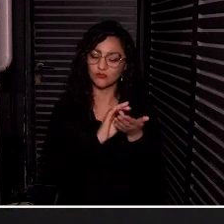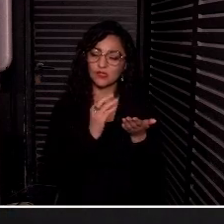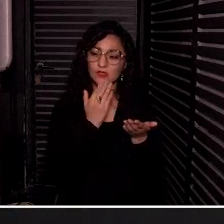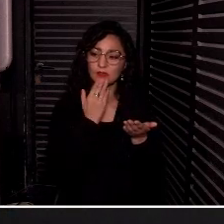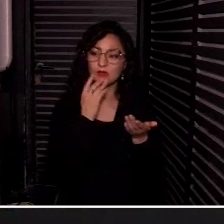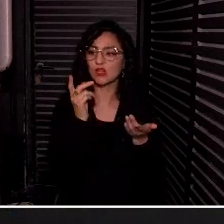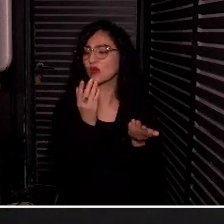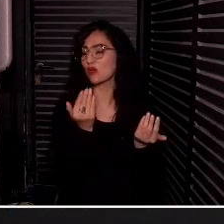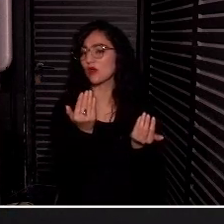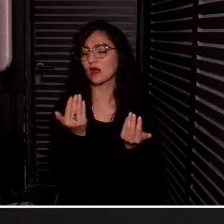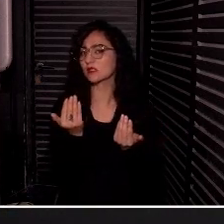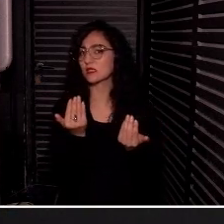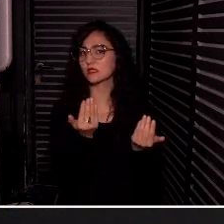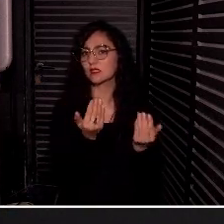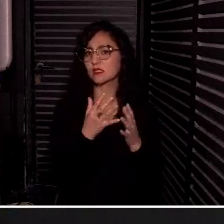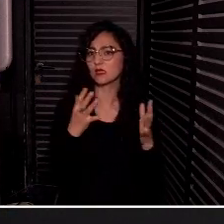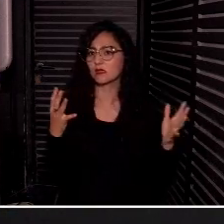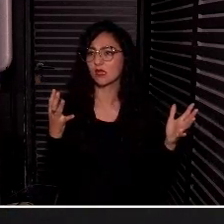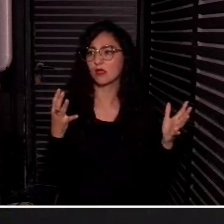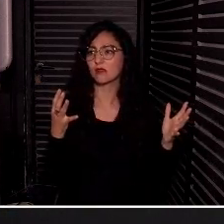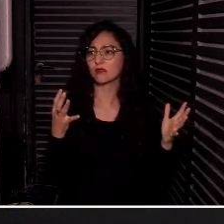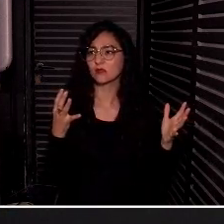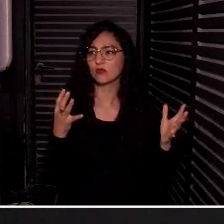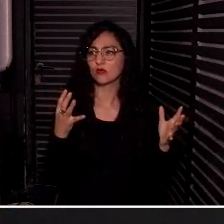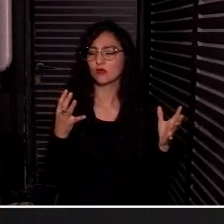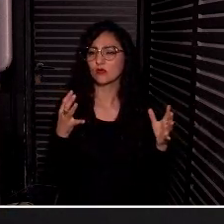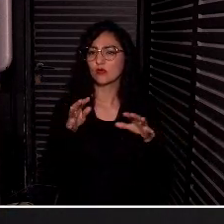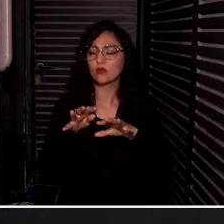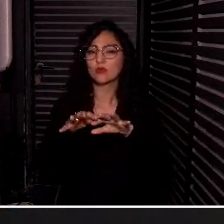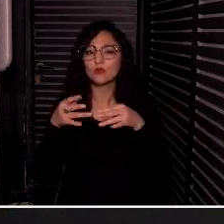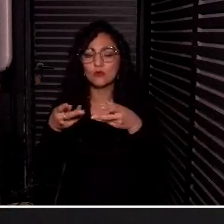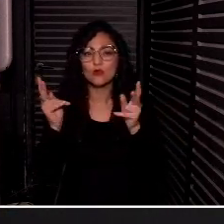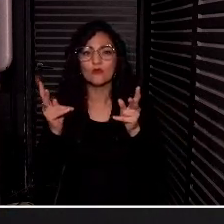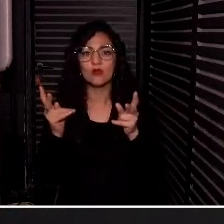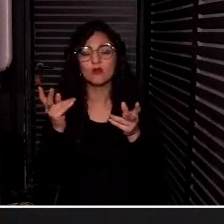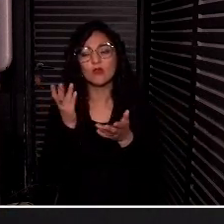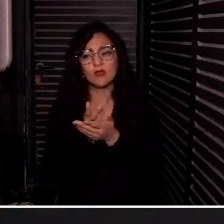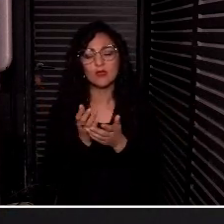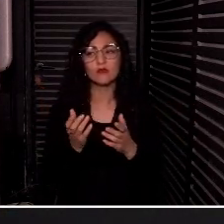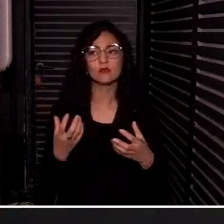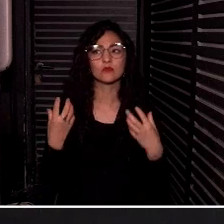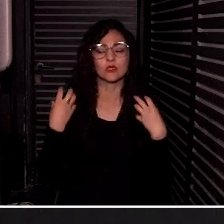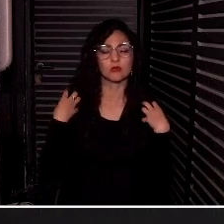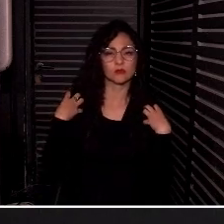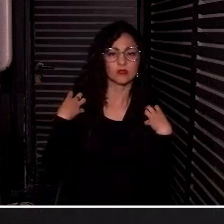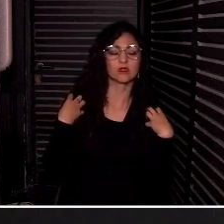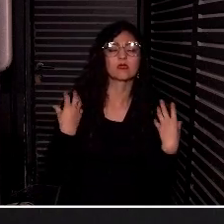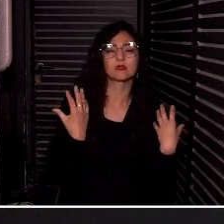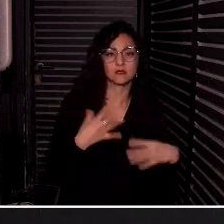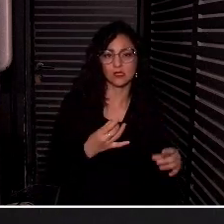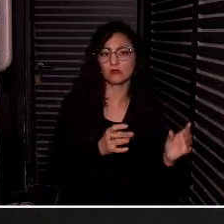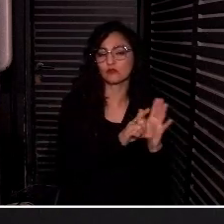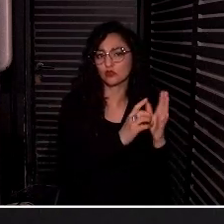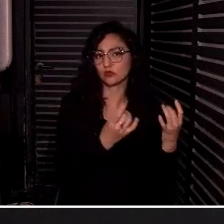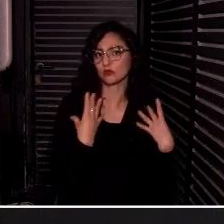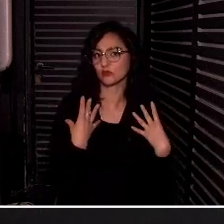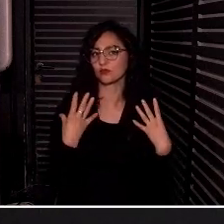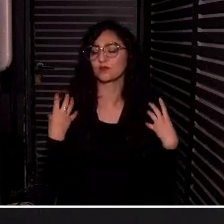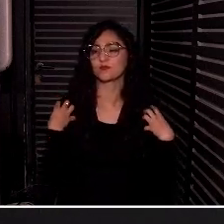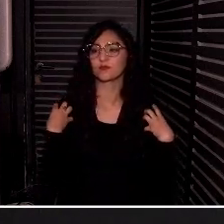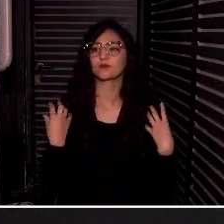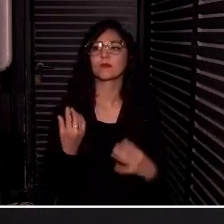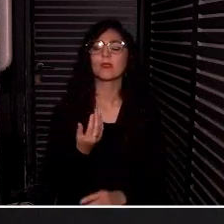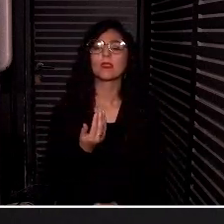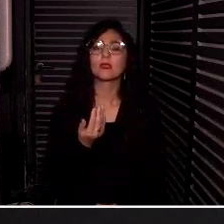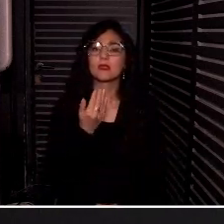es necesario trabajar en un medio llamado público para tener responsabilidad respecto a la que los medios tien ya Eh sí